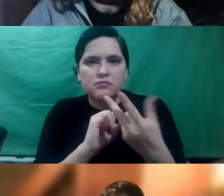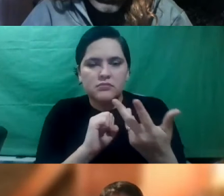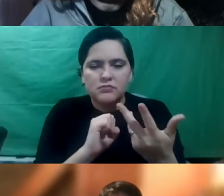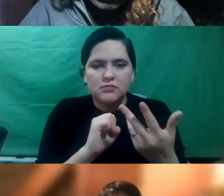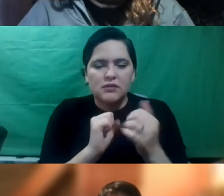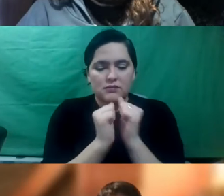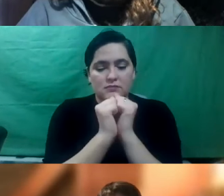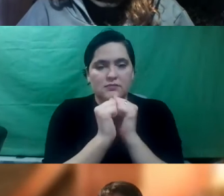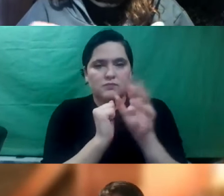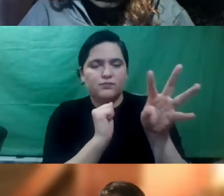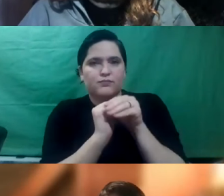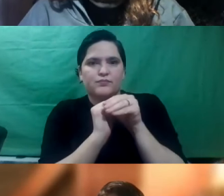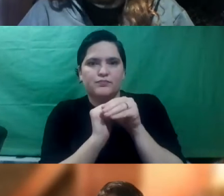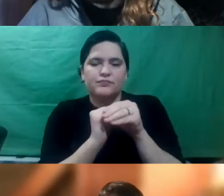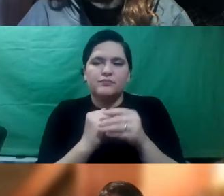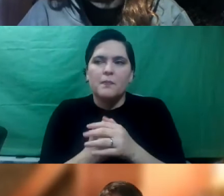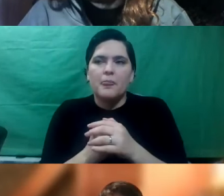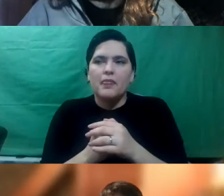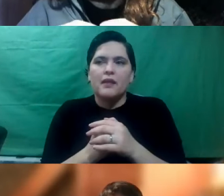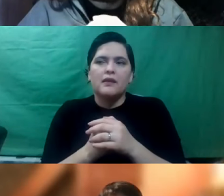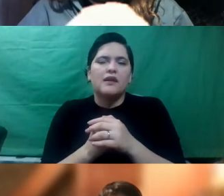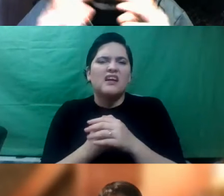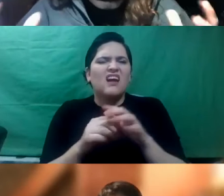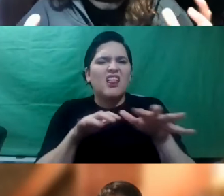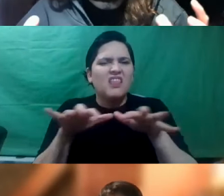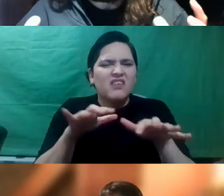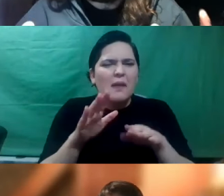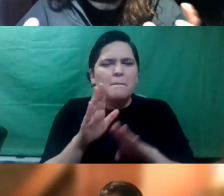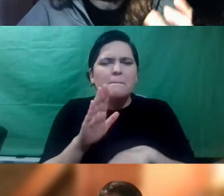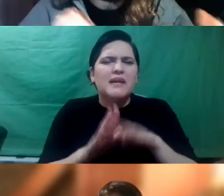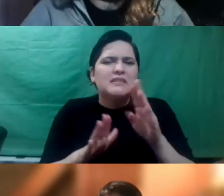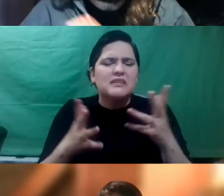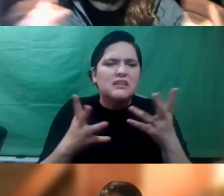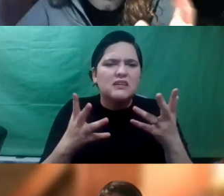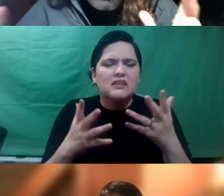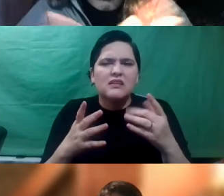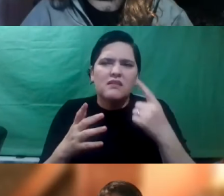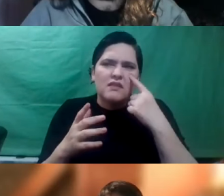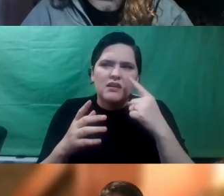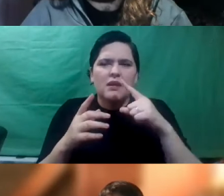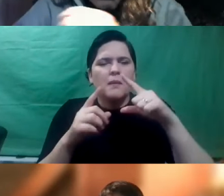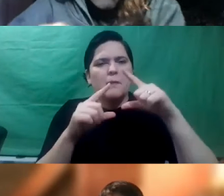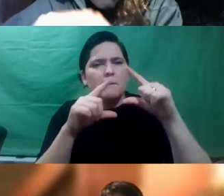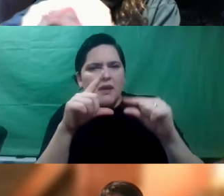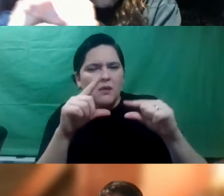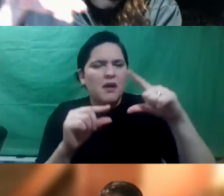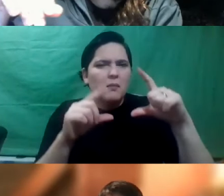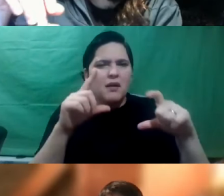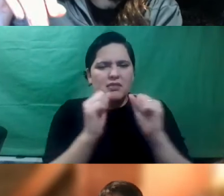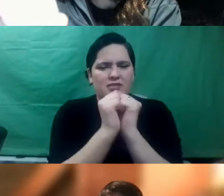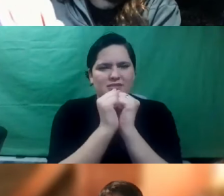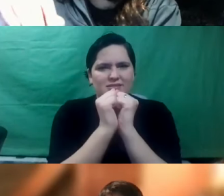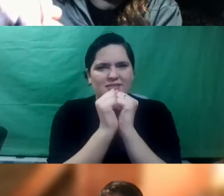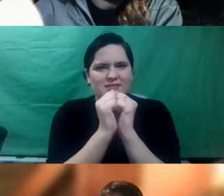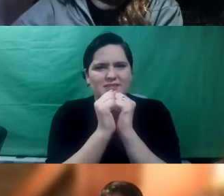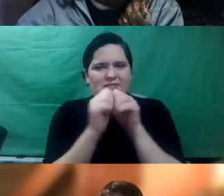neuronas. La actividad a gran escala es el resultado de las interacciones distribuidas en diversas escalas y dimensiones de la actividad cerebral, que eso tenía